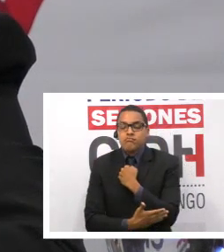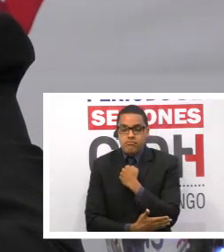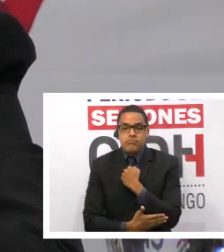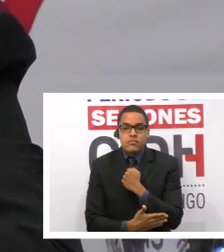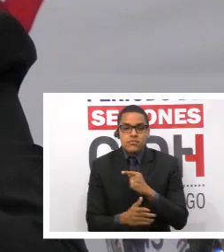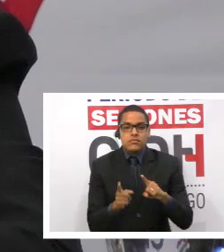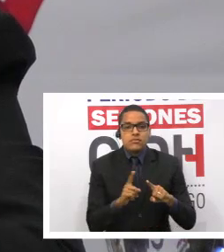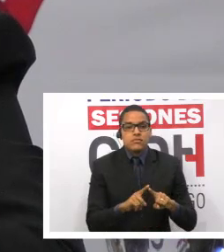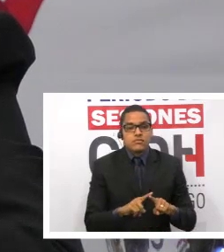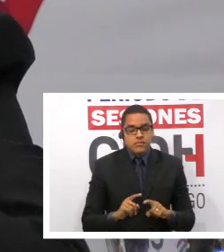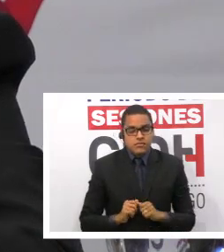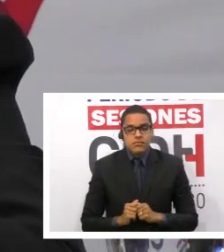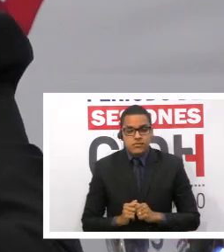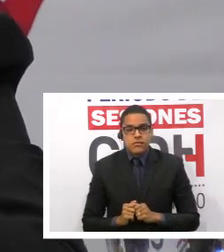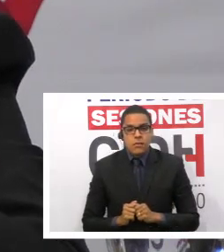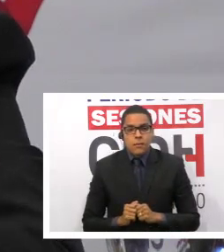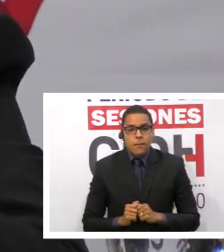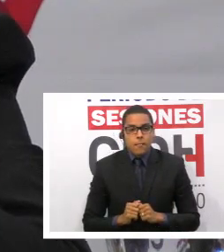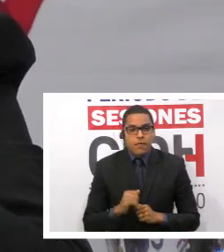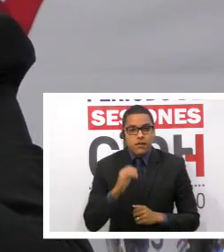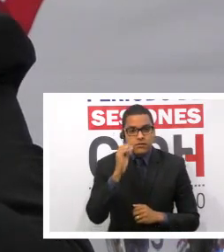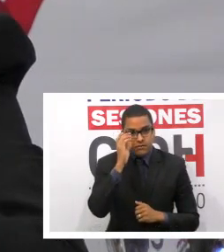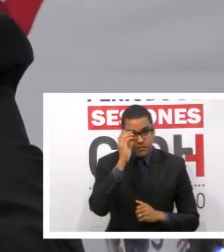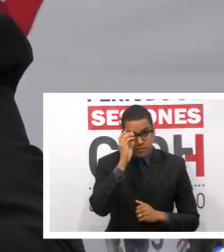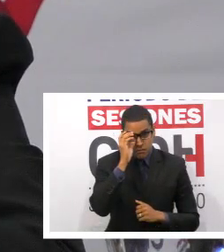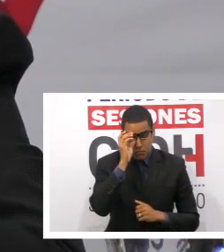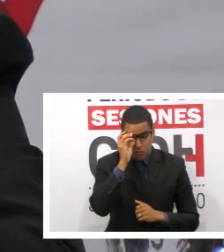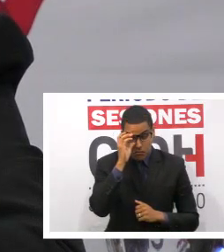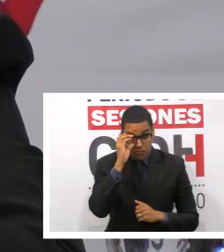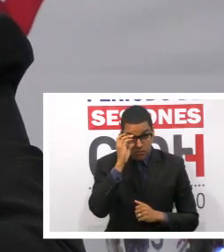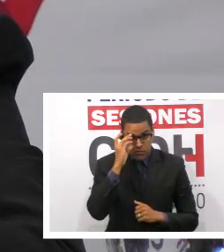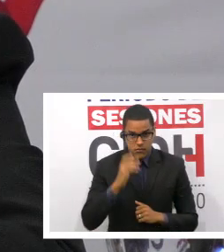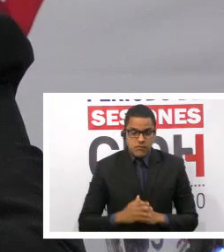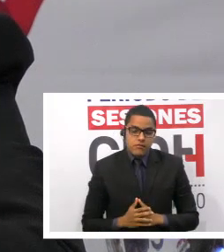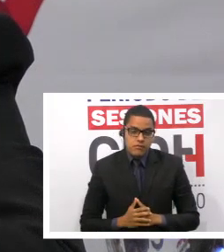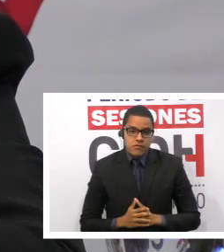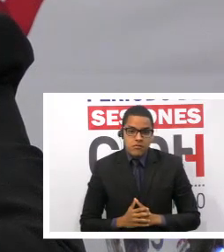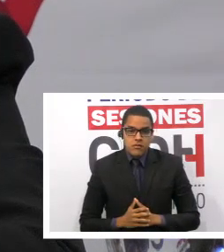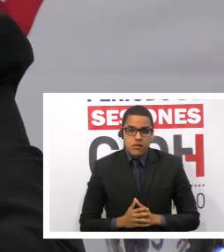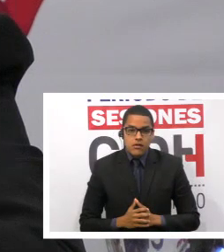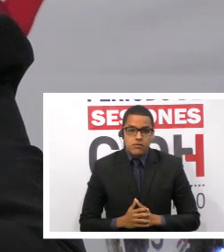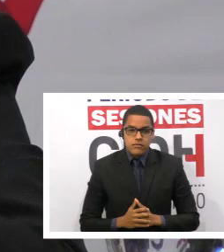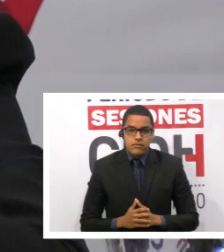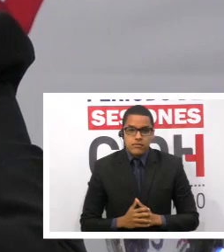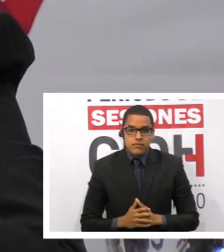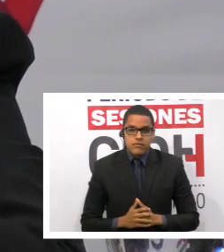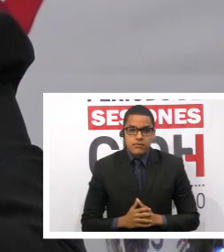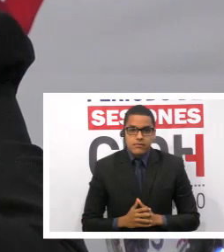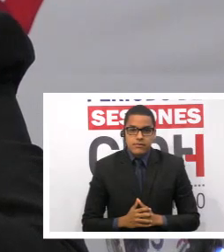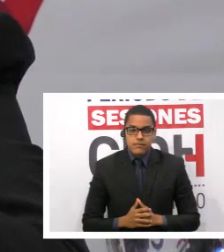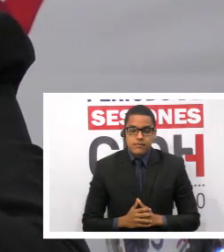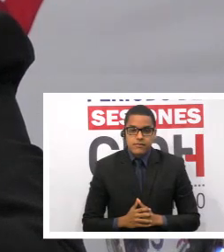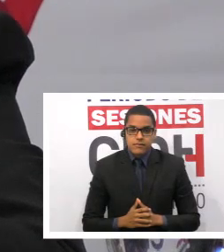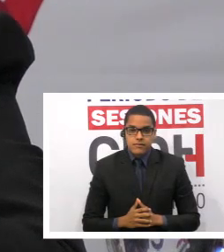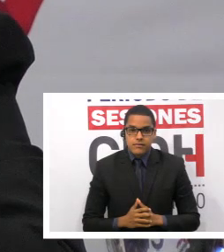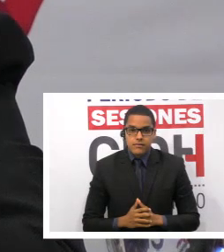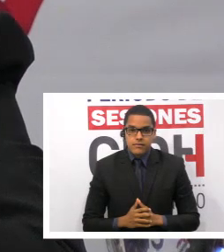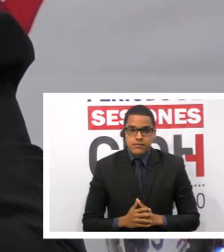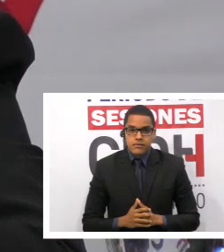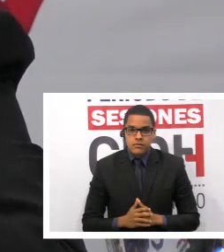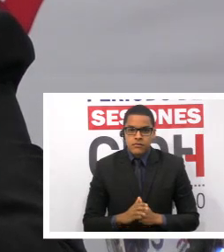la línea transversal que debiese seguirse en la materia es simplemente la de